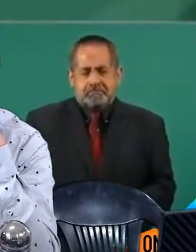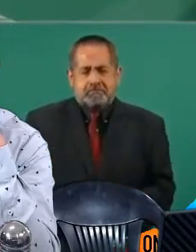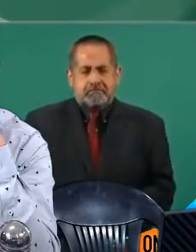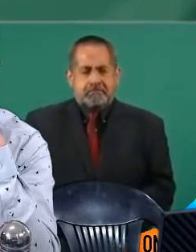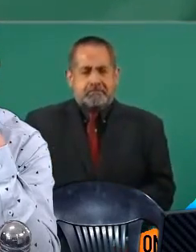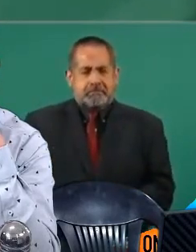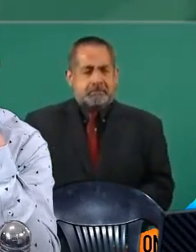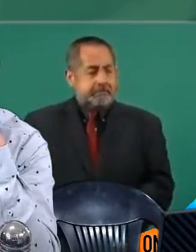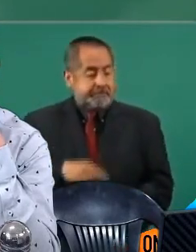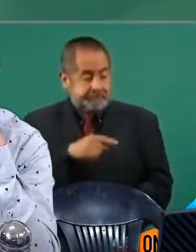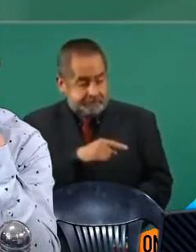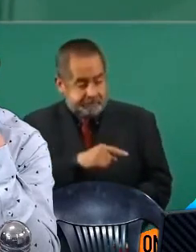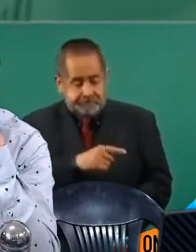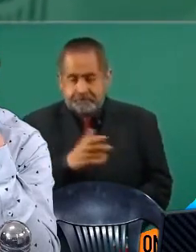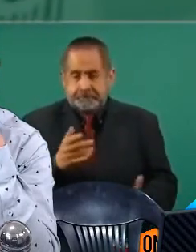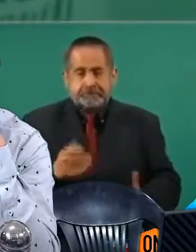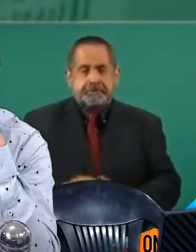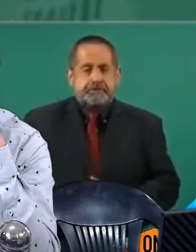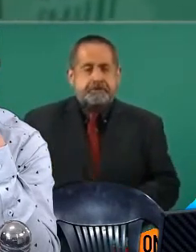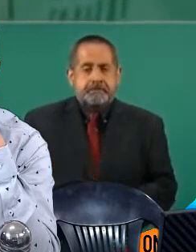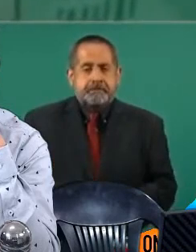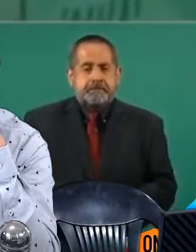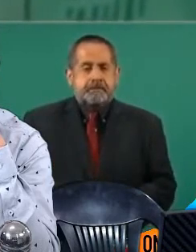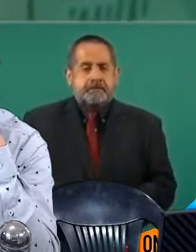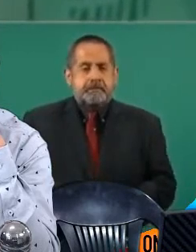Y desde luego